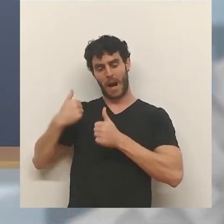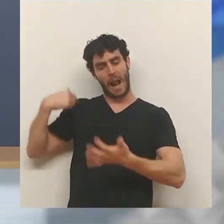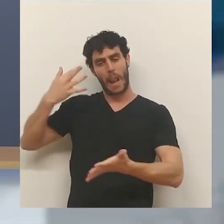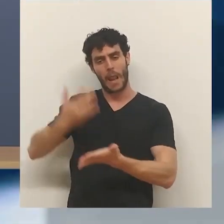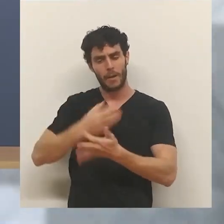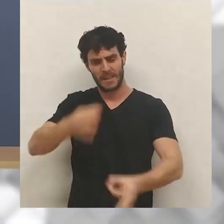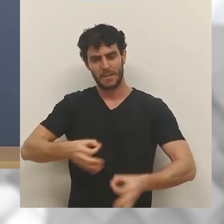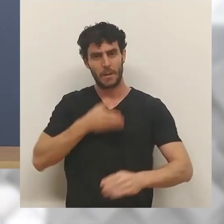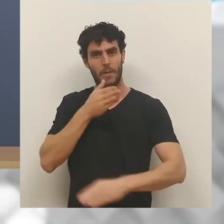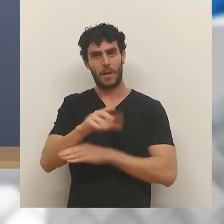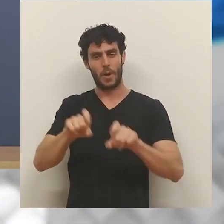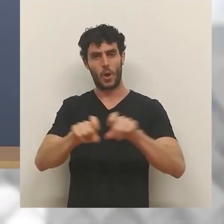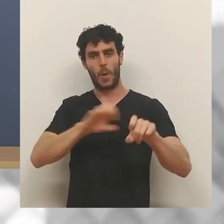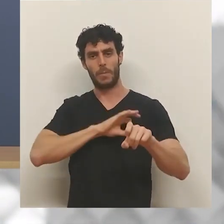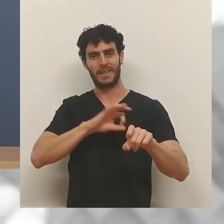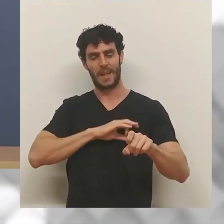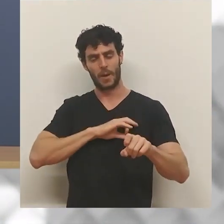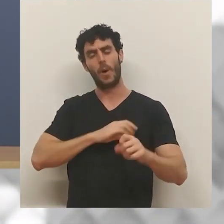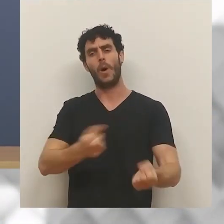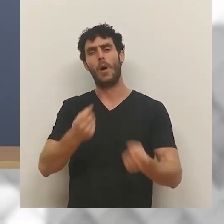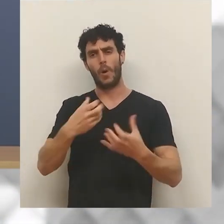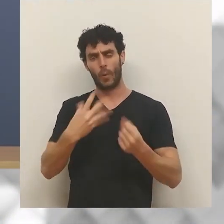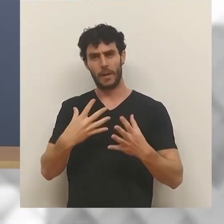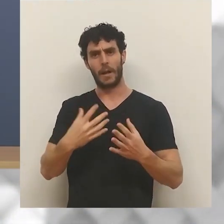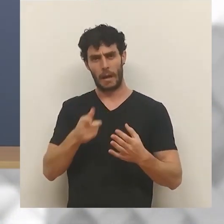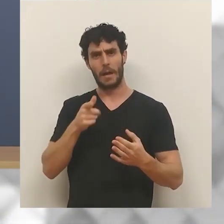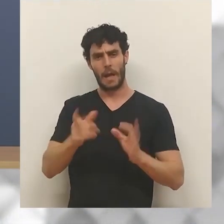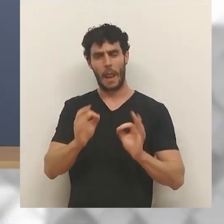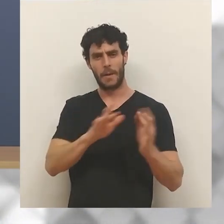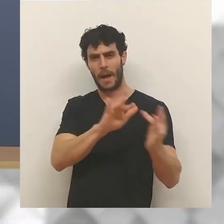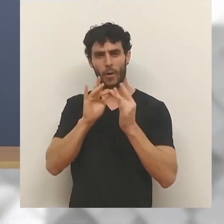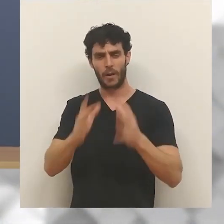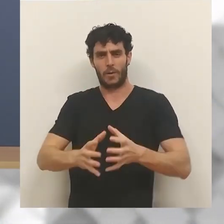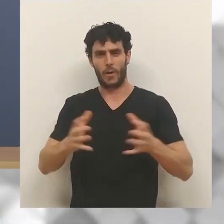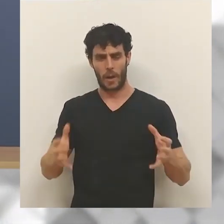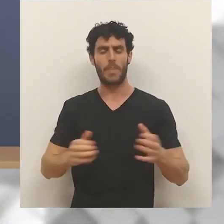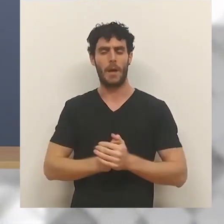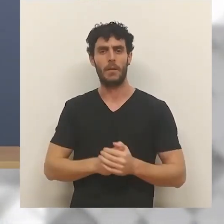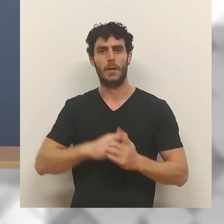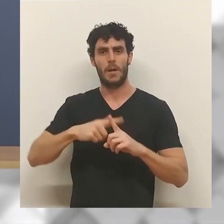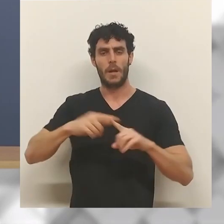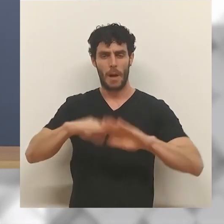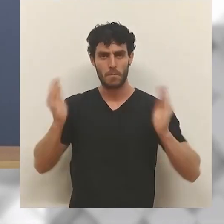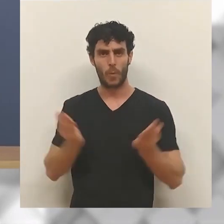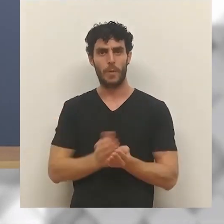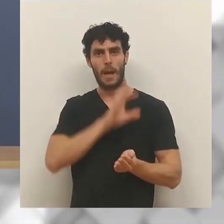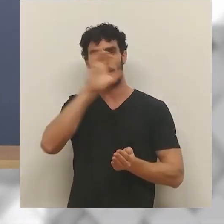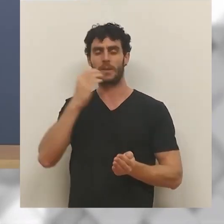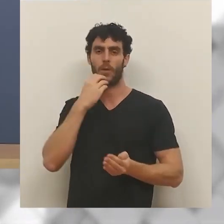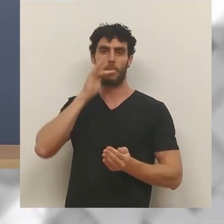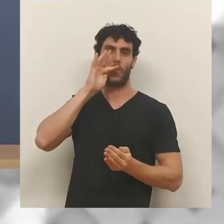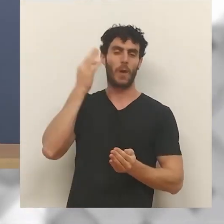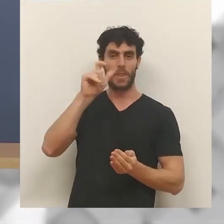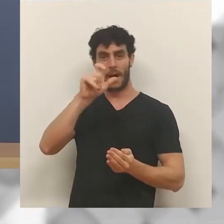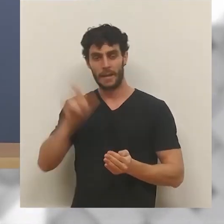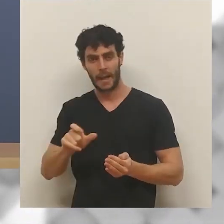feria desde su primera edición y las empresas, los empresarios nos cuentan que en ella han conseguido grandes contactos a nivel